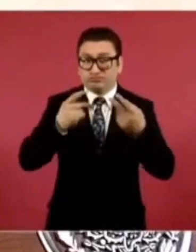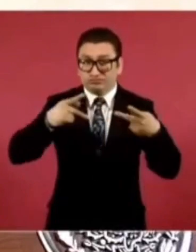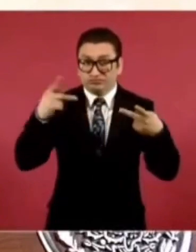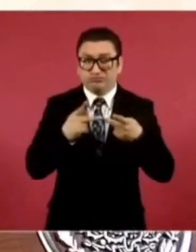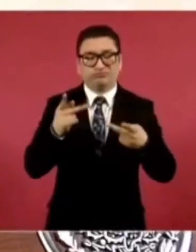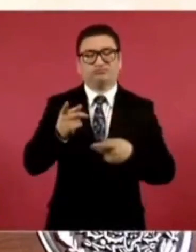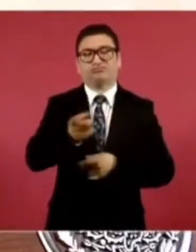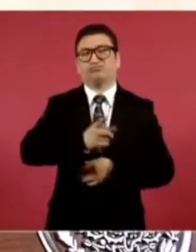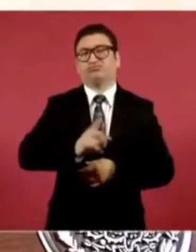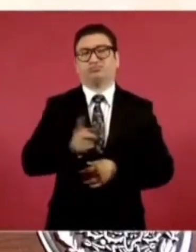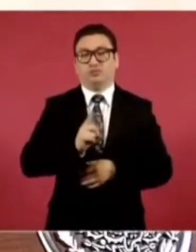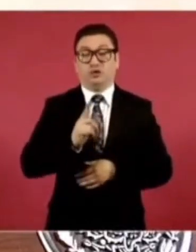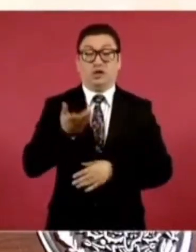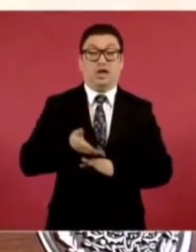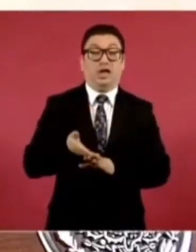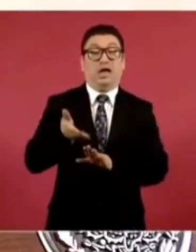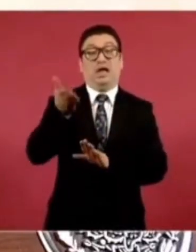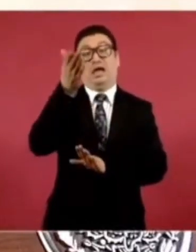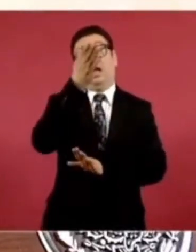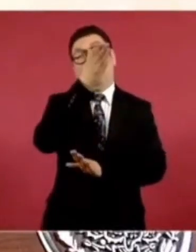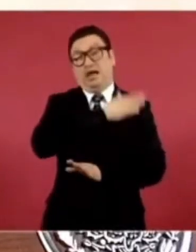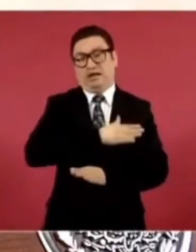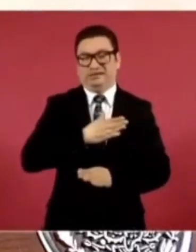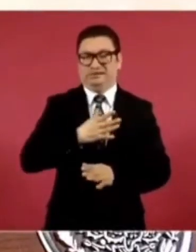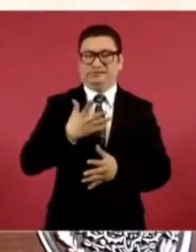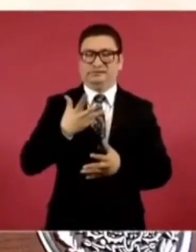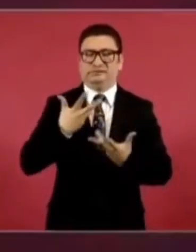estos lamentables desastres.